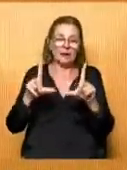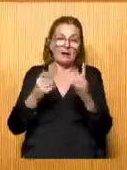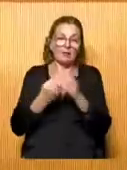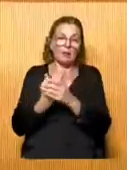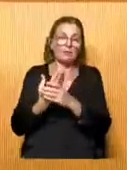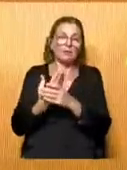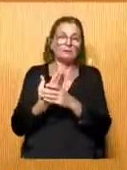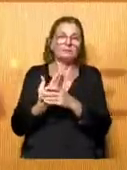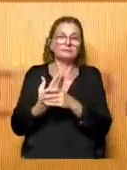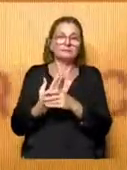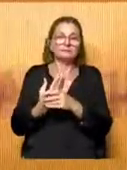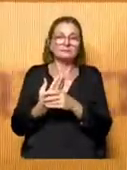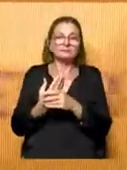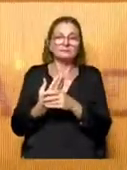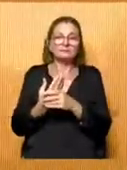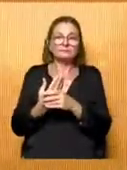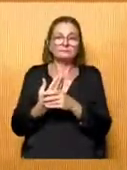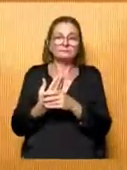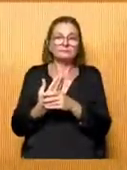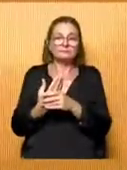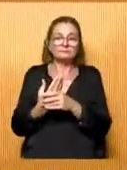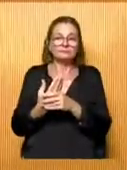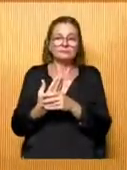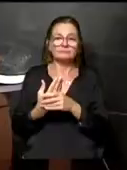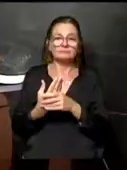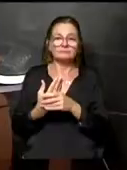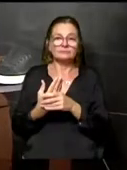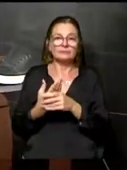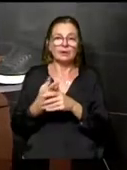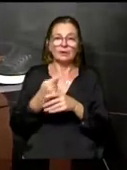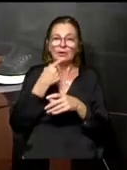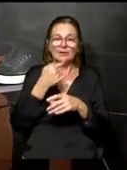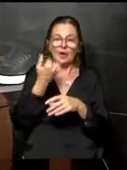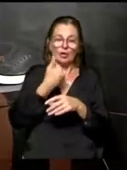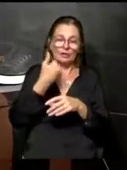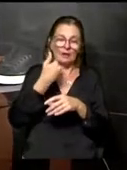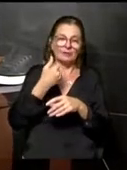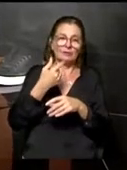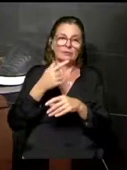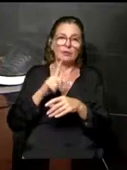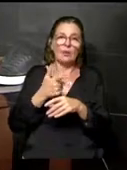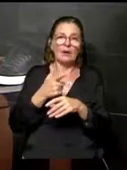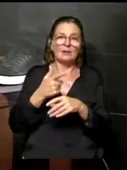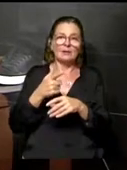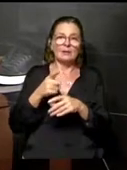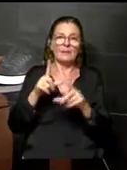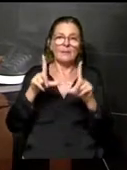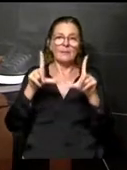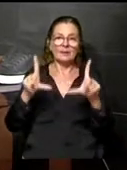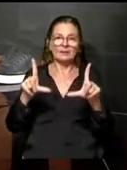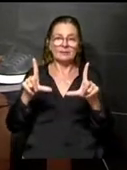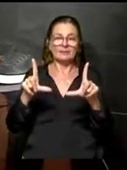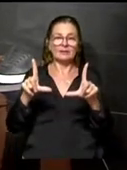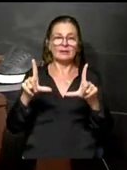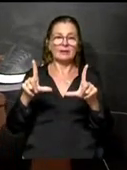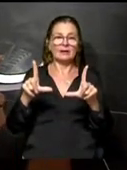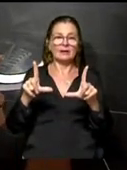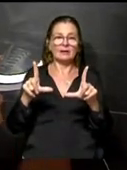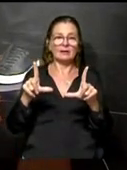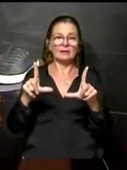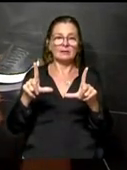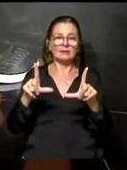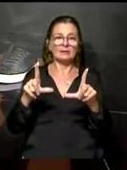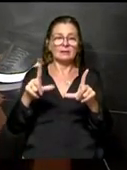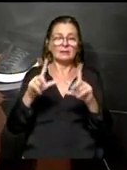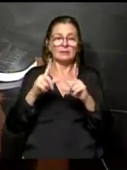o sea, no tenemos la siguiente placa, así que decino, contanos. Bien, ahí aparecía en la mayor parte de los